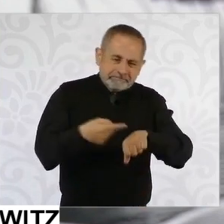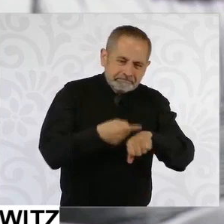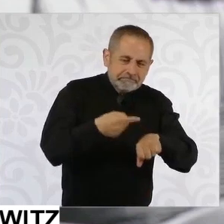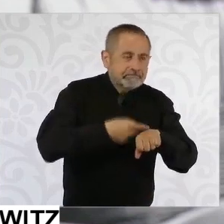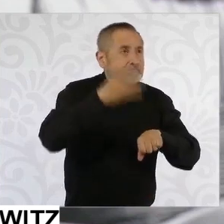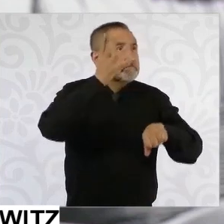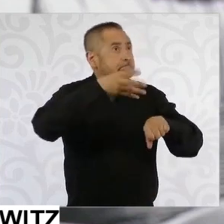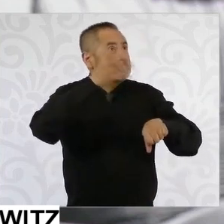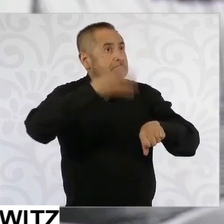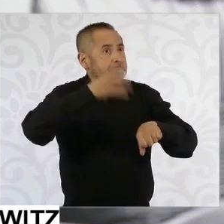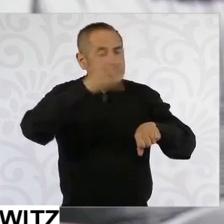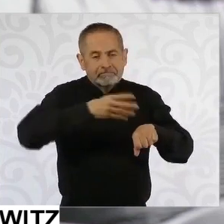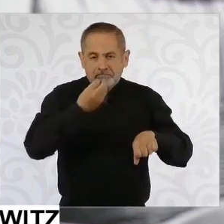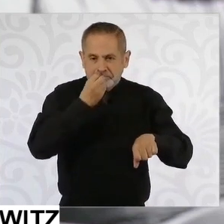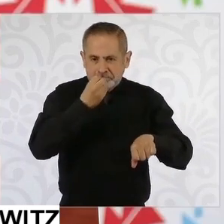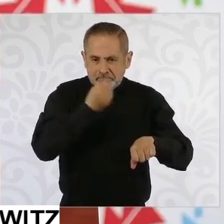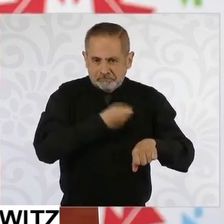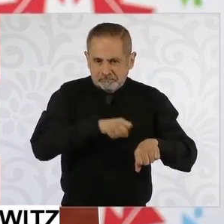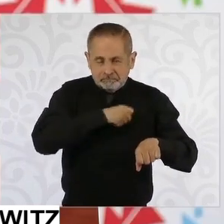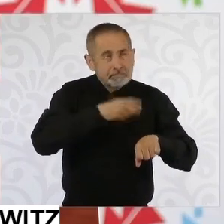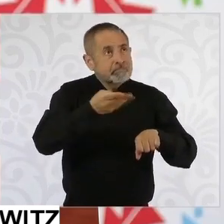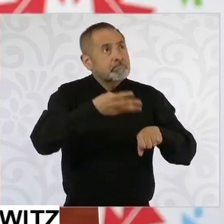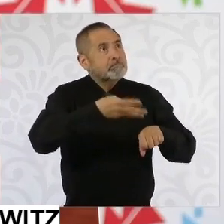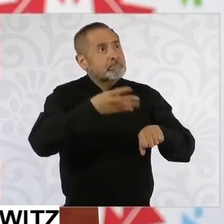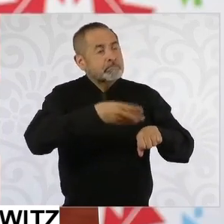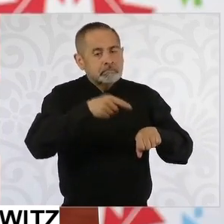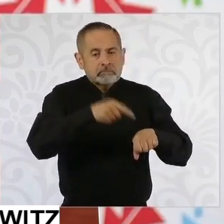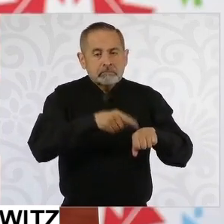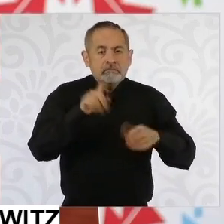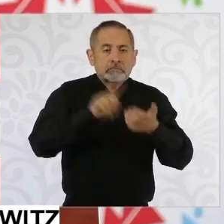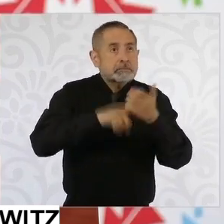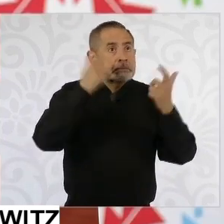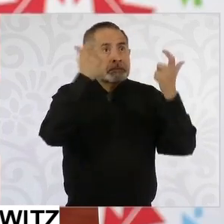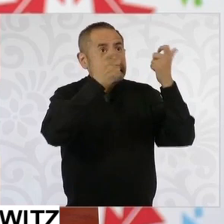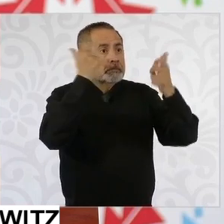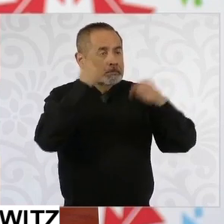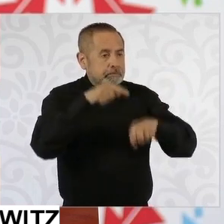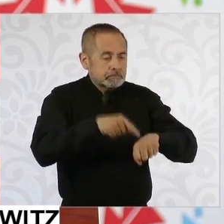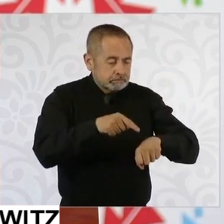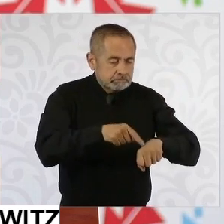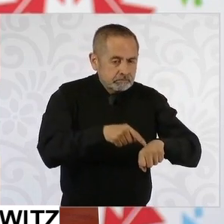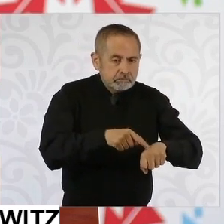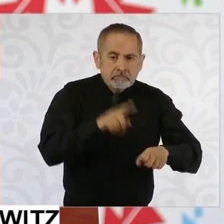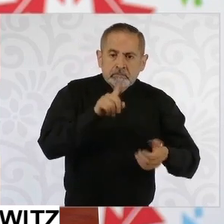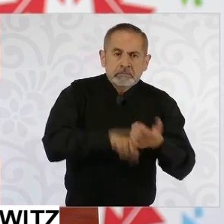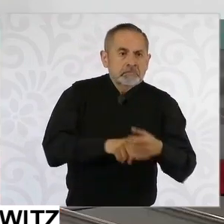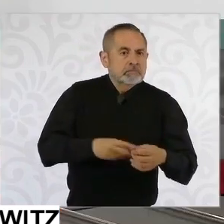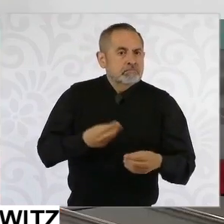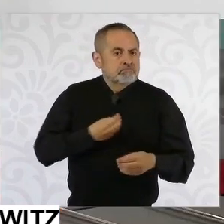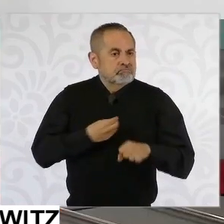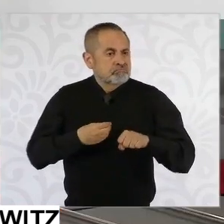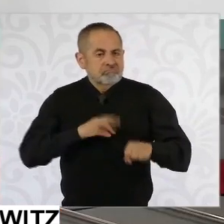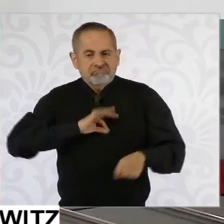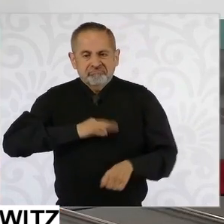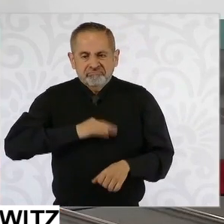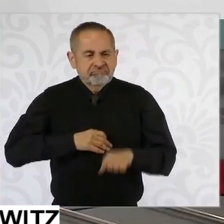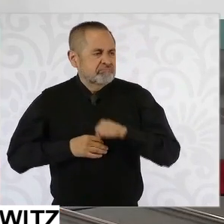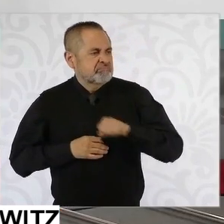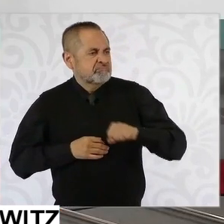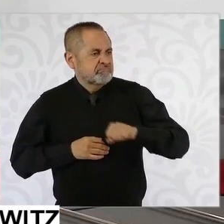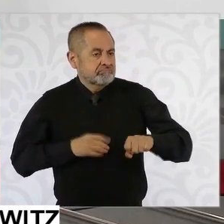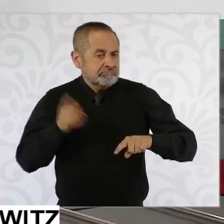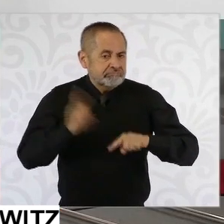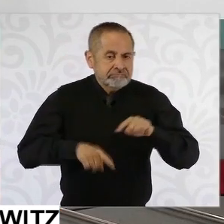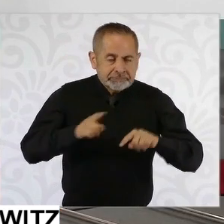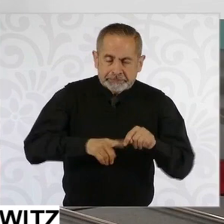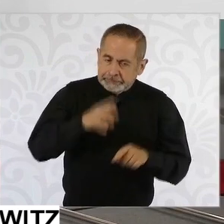uso extensivo de antibióticos que promueve cepas resistentes. Y finalmente, la